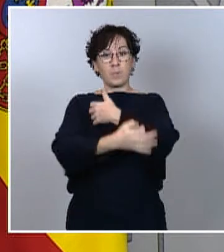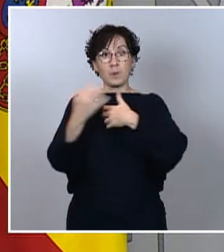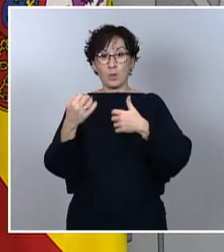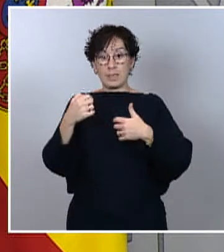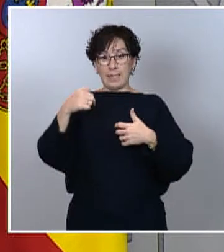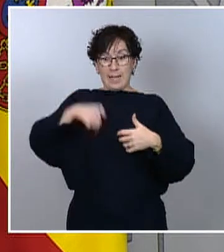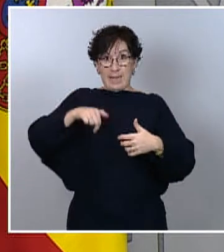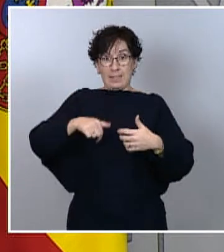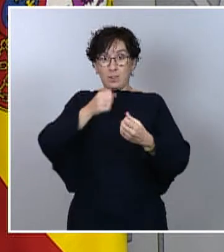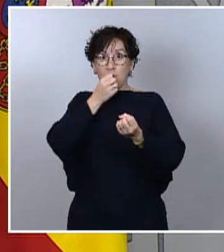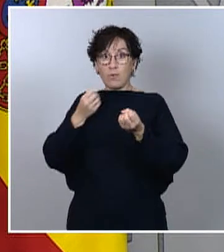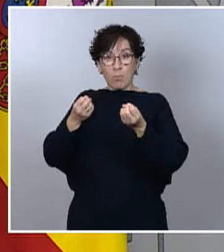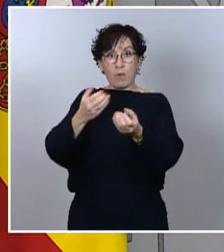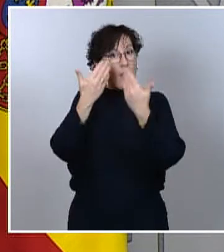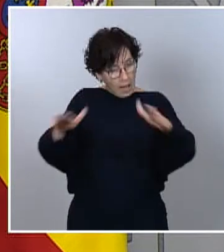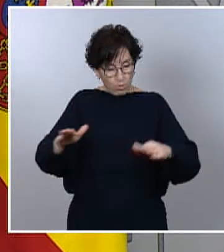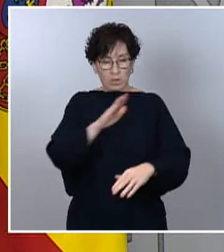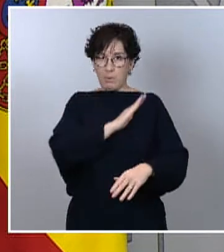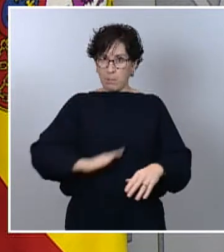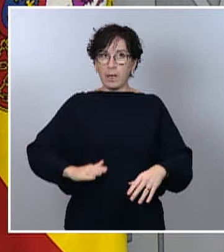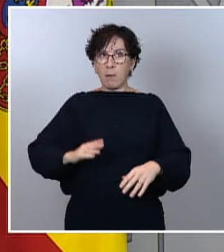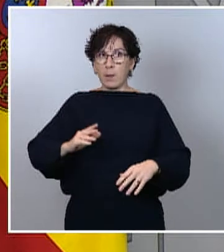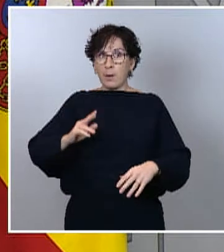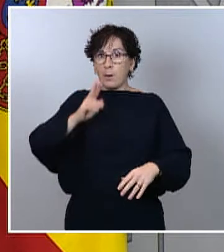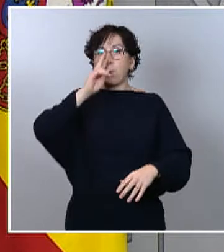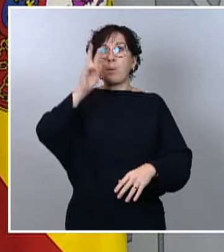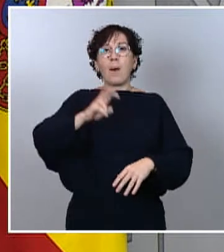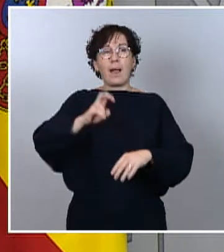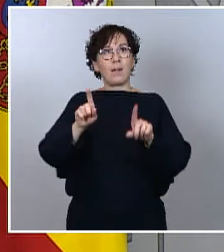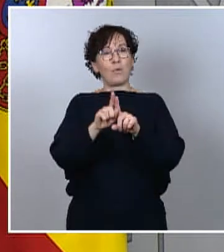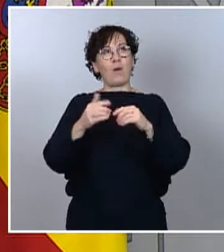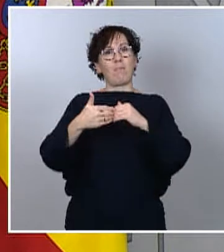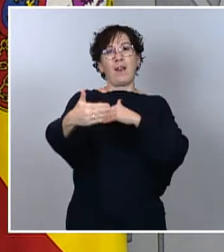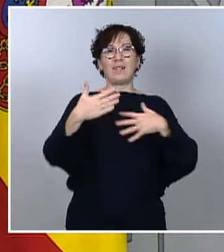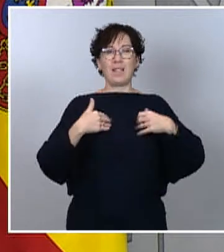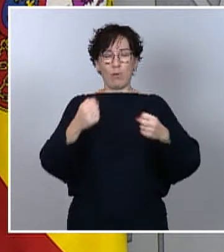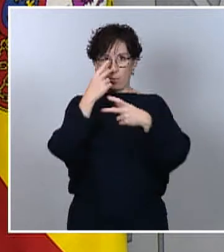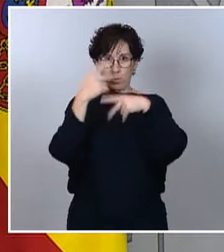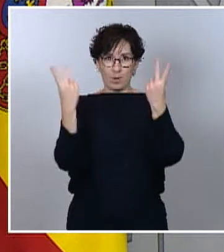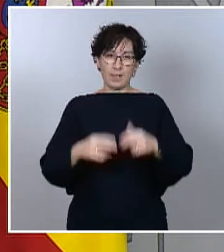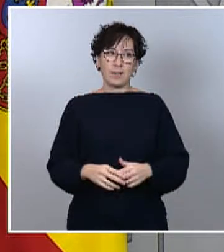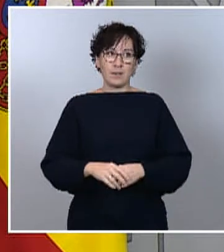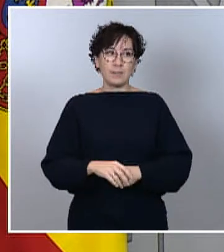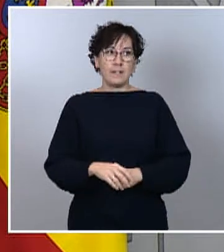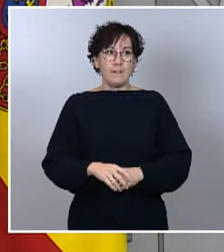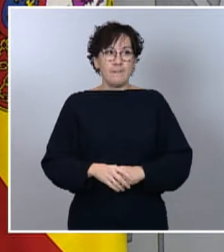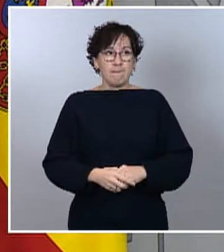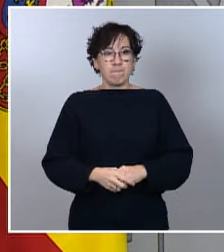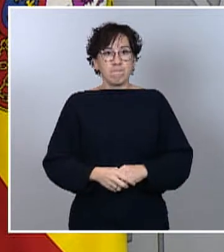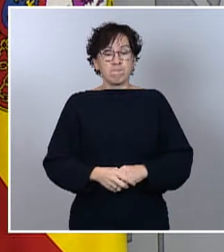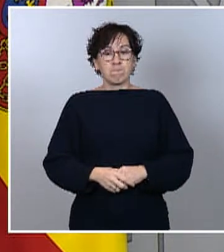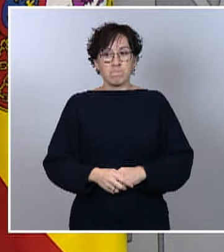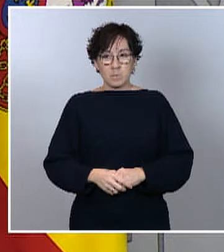ser de utilidad con fines de salud pública. Y en relación a estos test rápidos de anticuerpos,